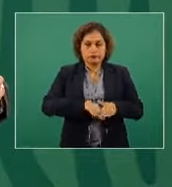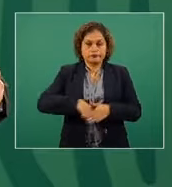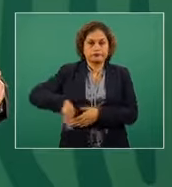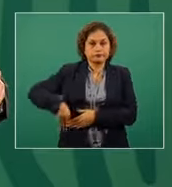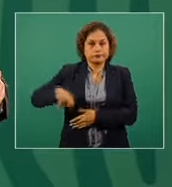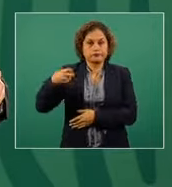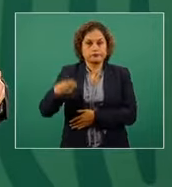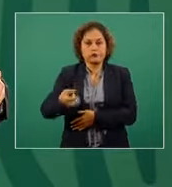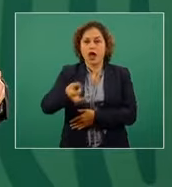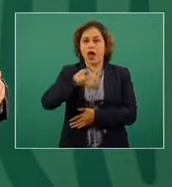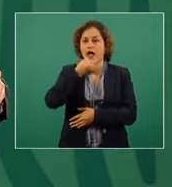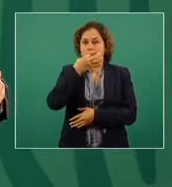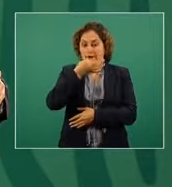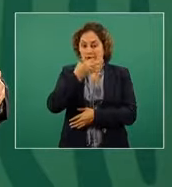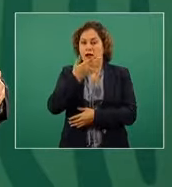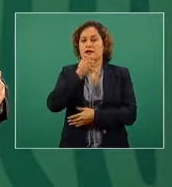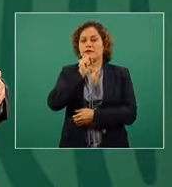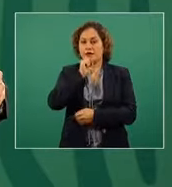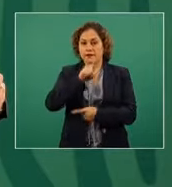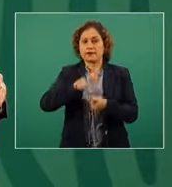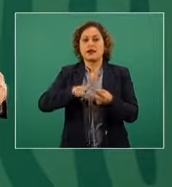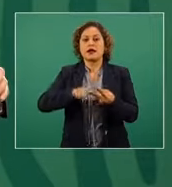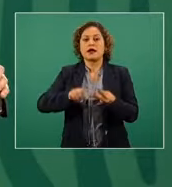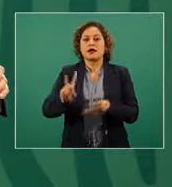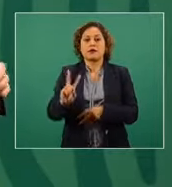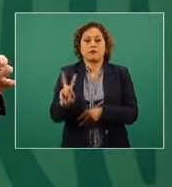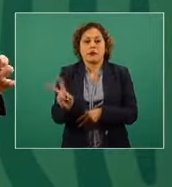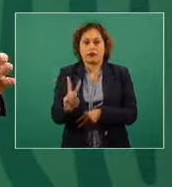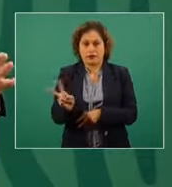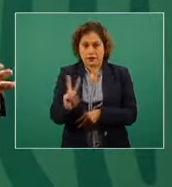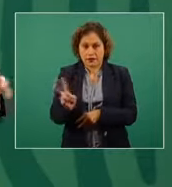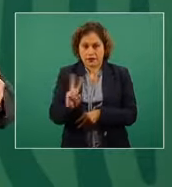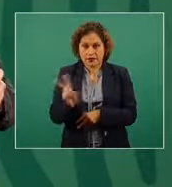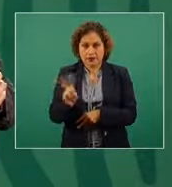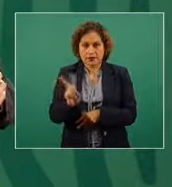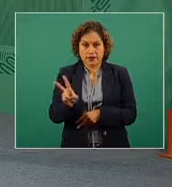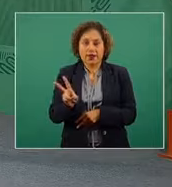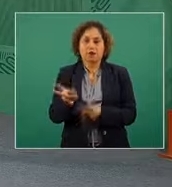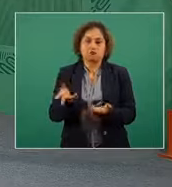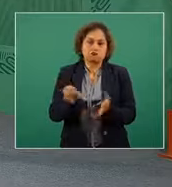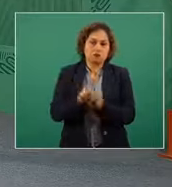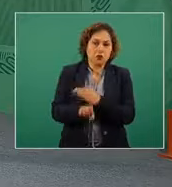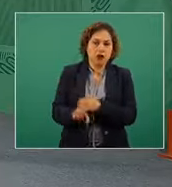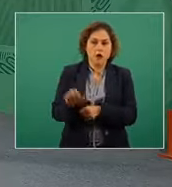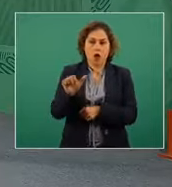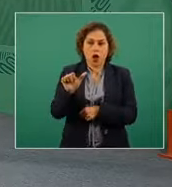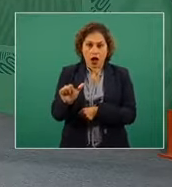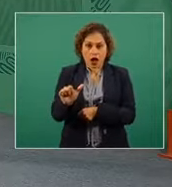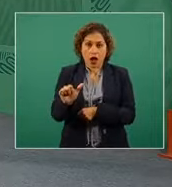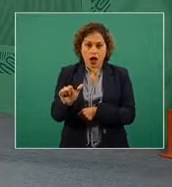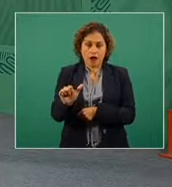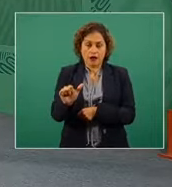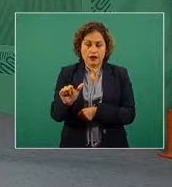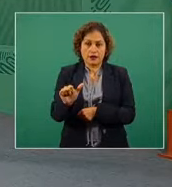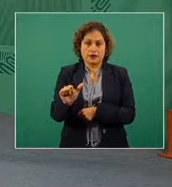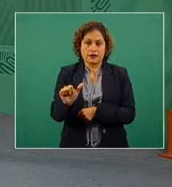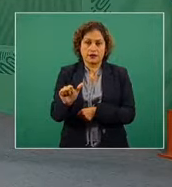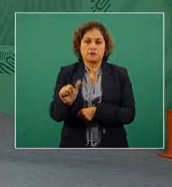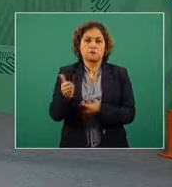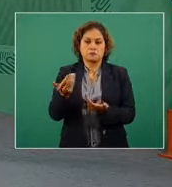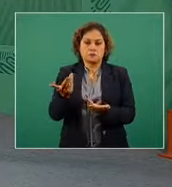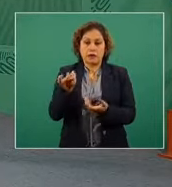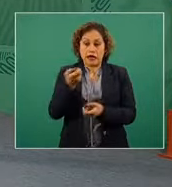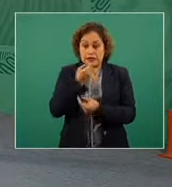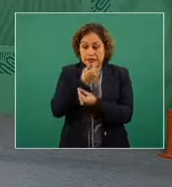algunas multivitaminas, en particular las que tienen vitamina A, porque la vitamina A en los